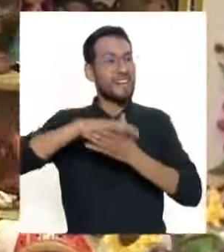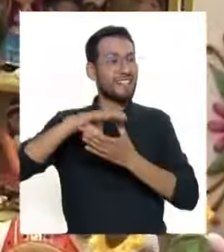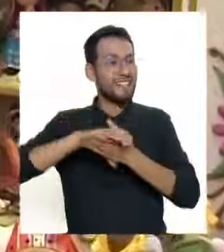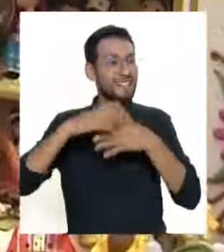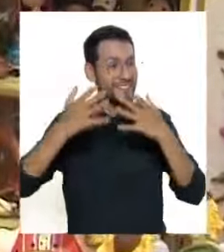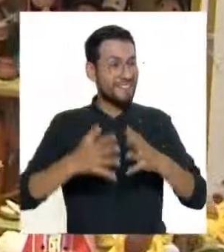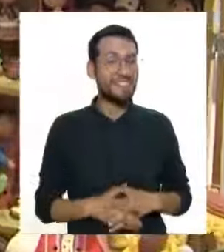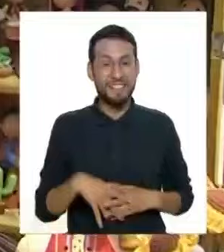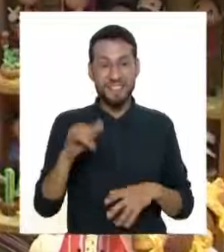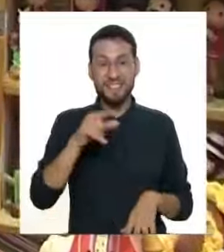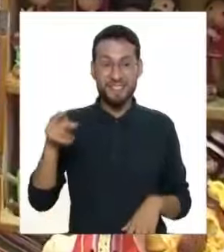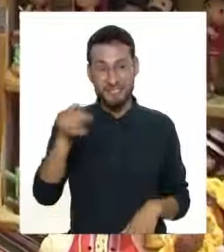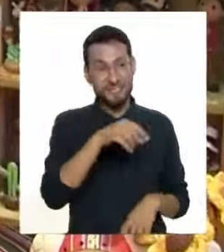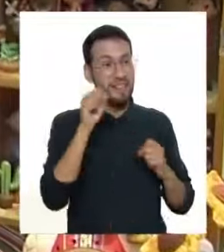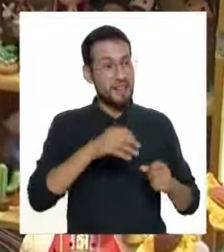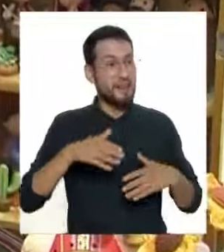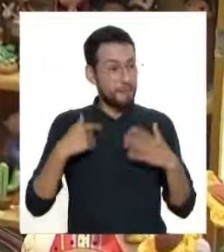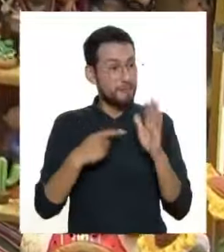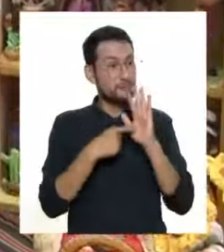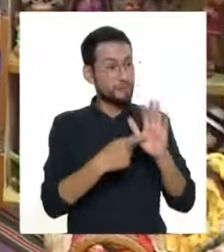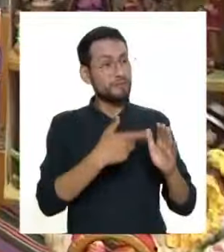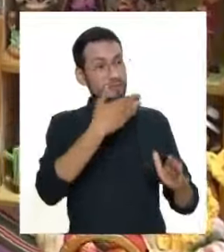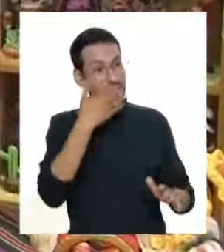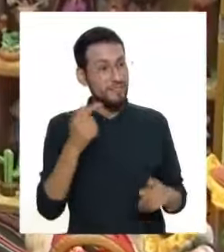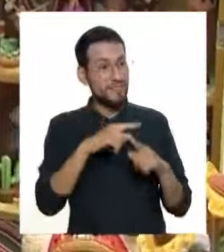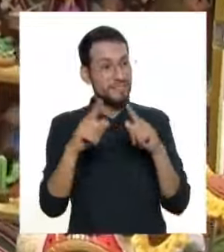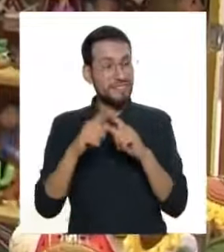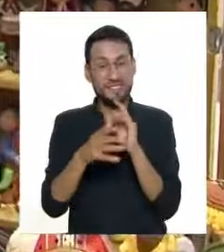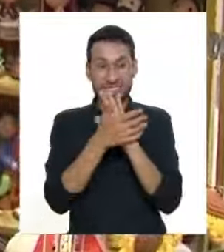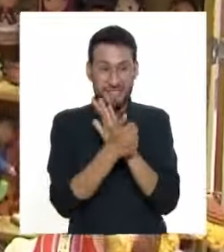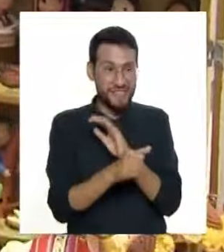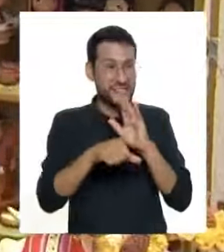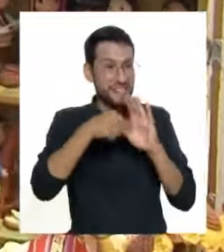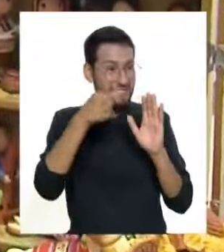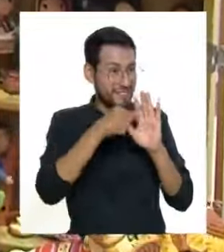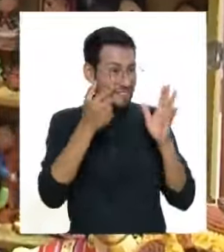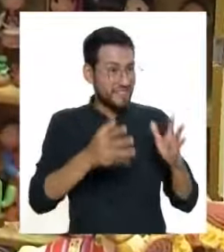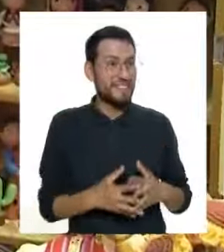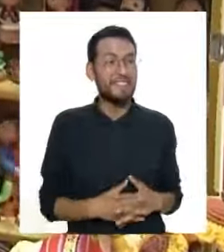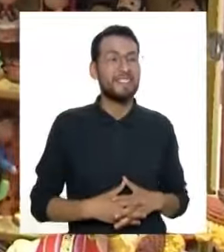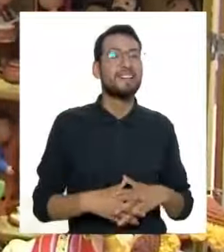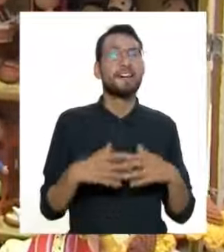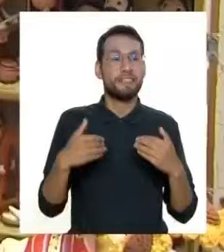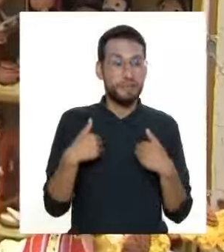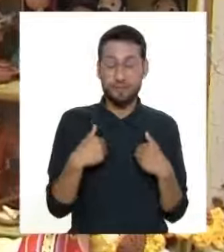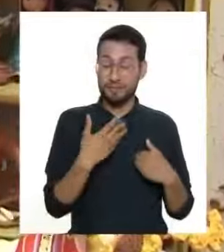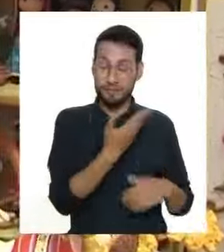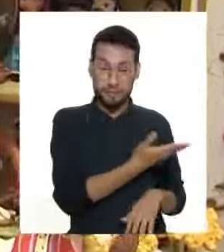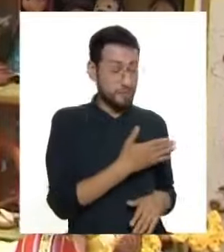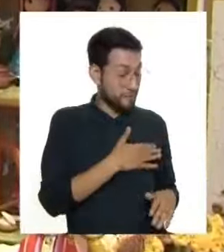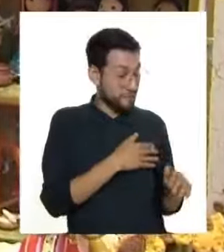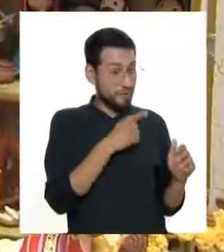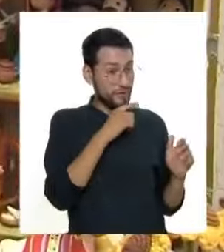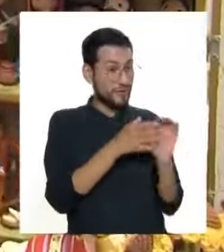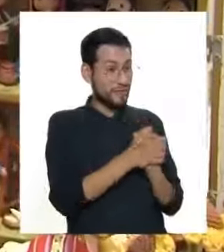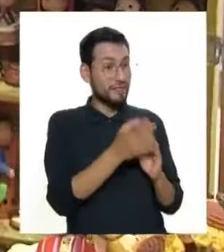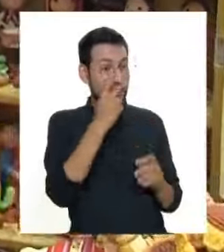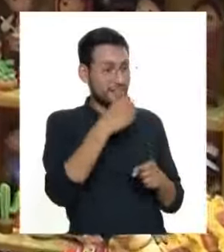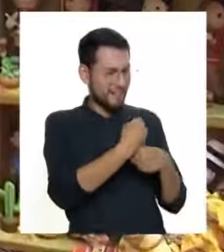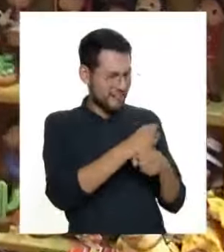donde ustedes también pueden demostrar lo mejor de sus habilidades artísticas, junto aquí con mi amiga, que mira, mira